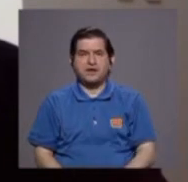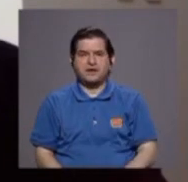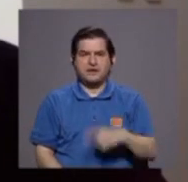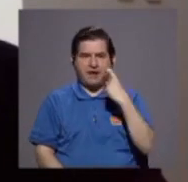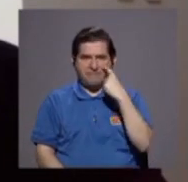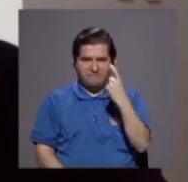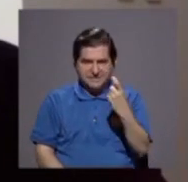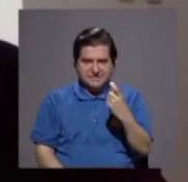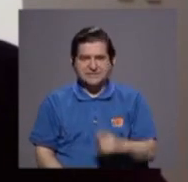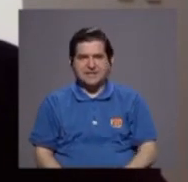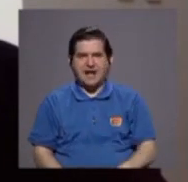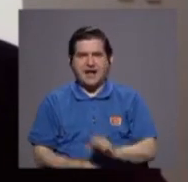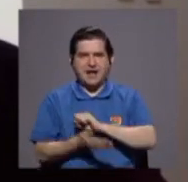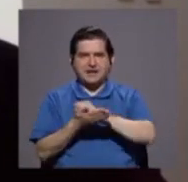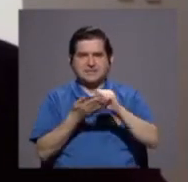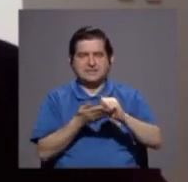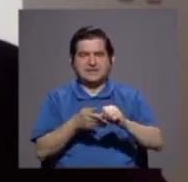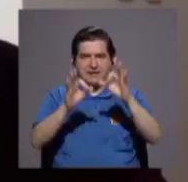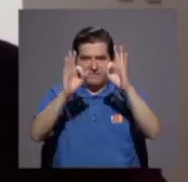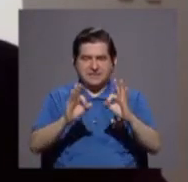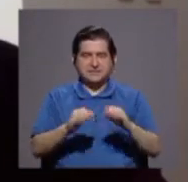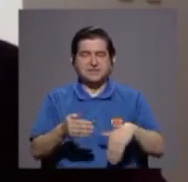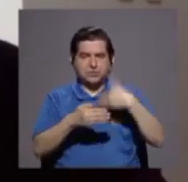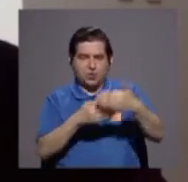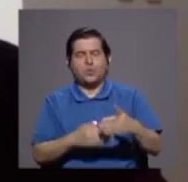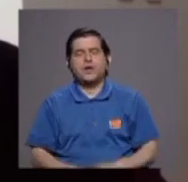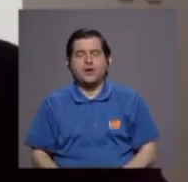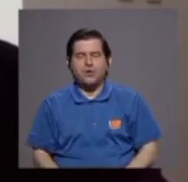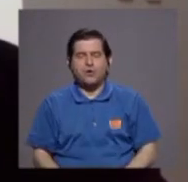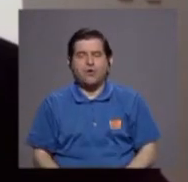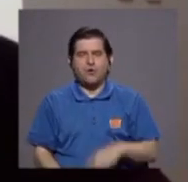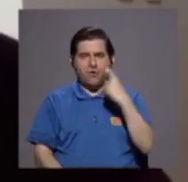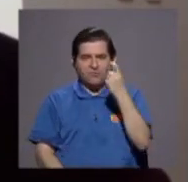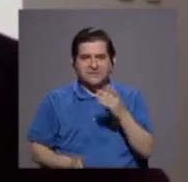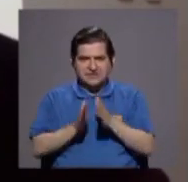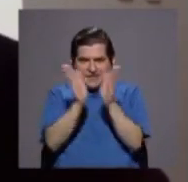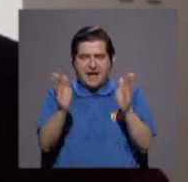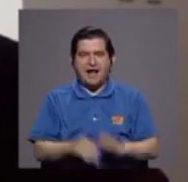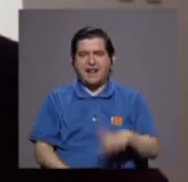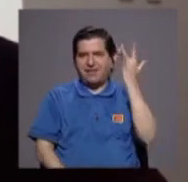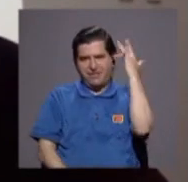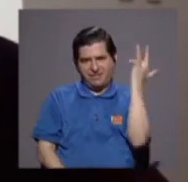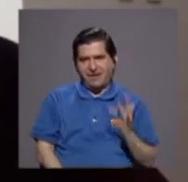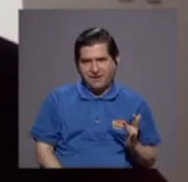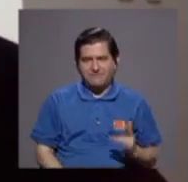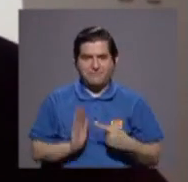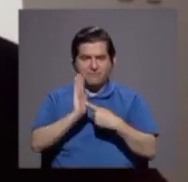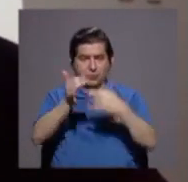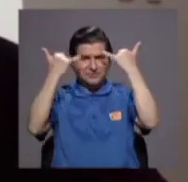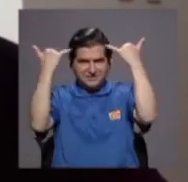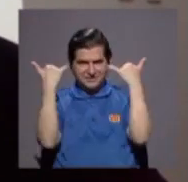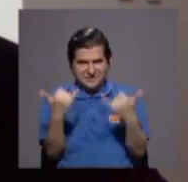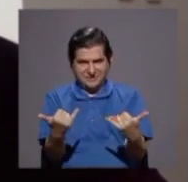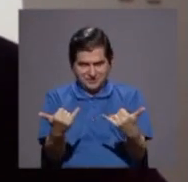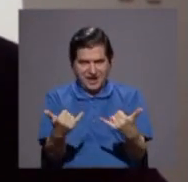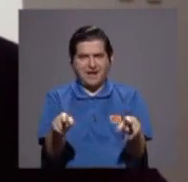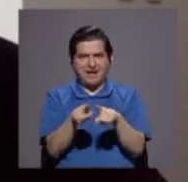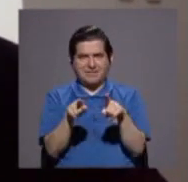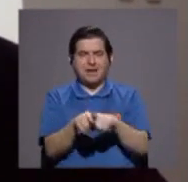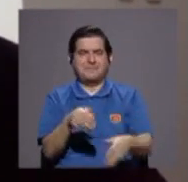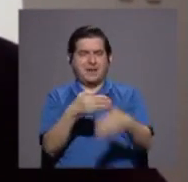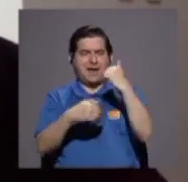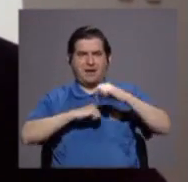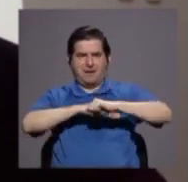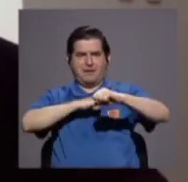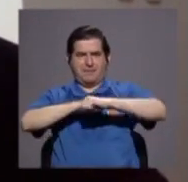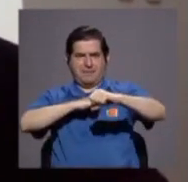San Francisco y luego como fiscal general de California, y ha demostrado, lo demostró incluso en la precampaña